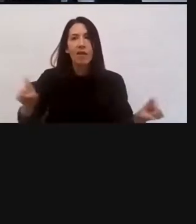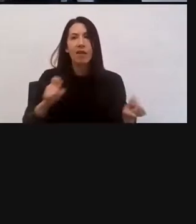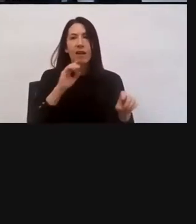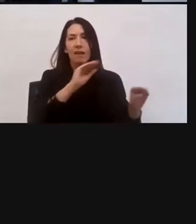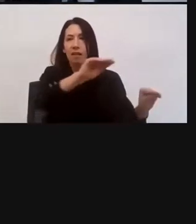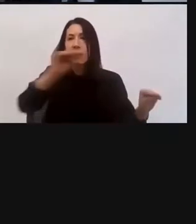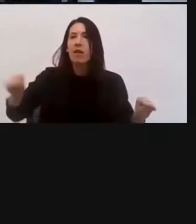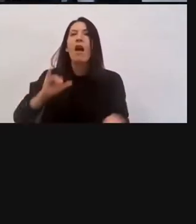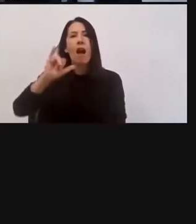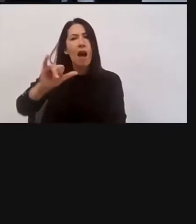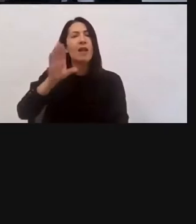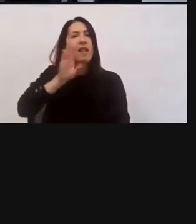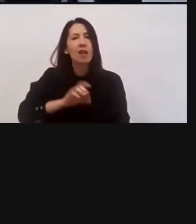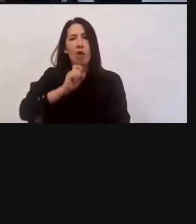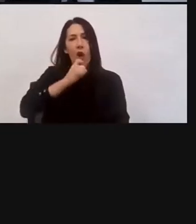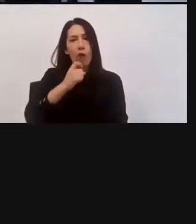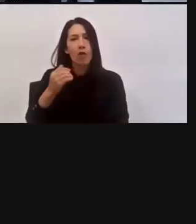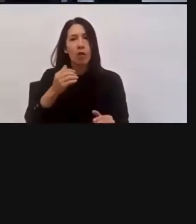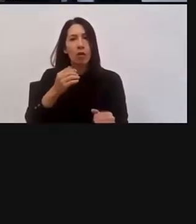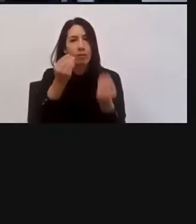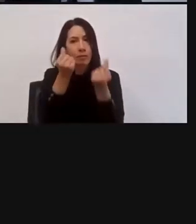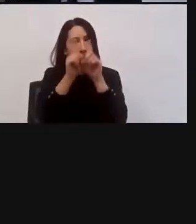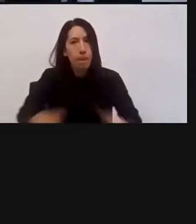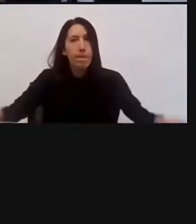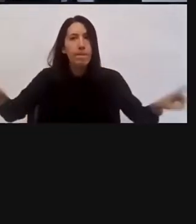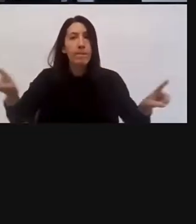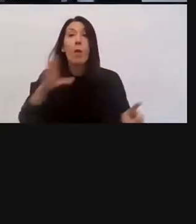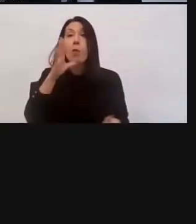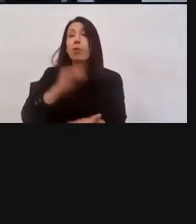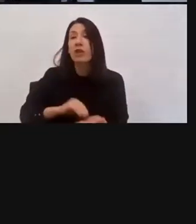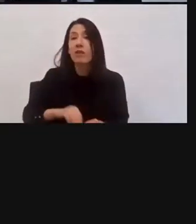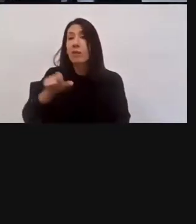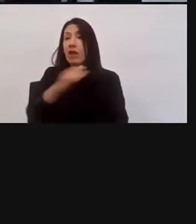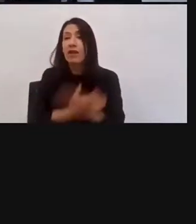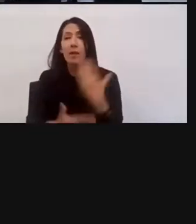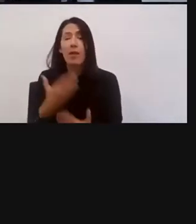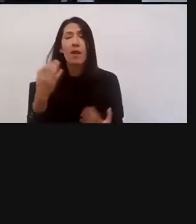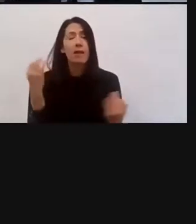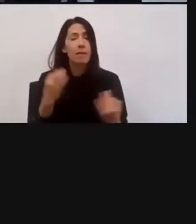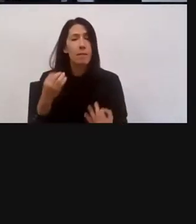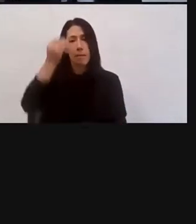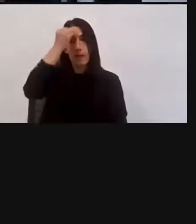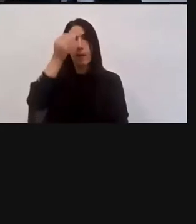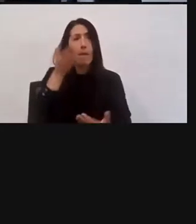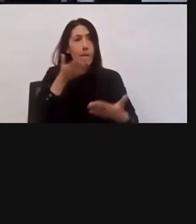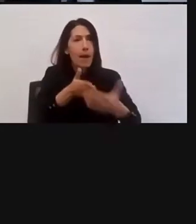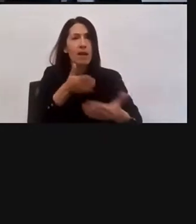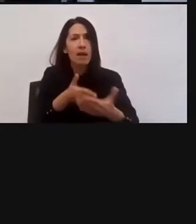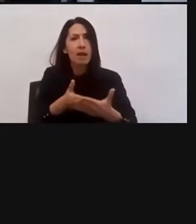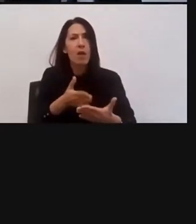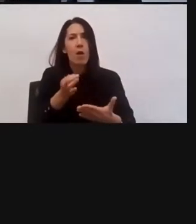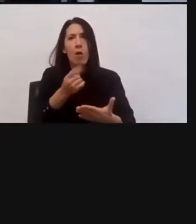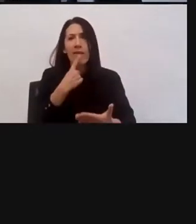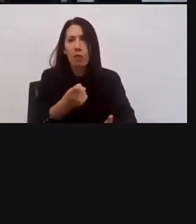hay delitos de odio que no salen a la luz, porque muchas veces las personas con discapacidad encuentran barreras importantes o